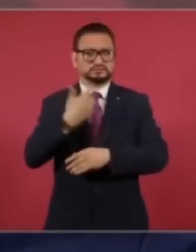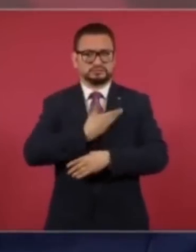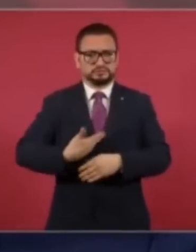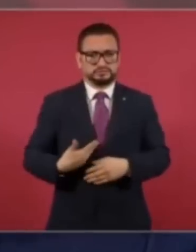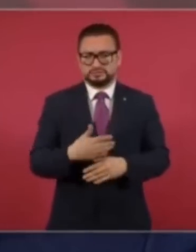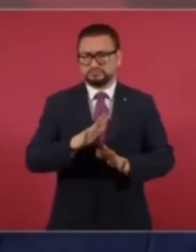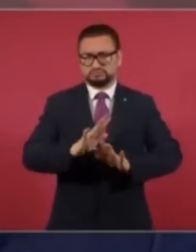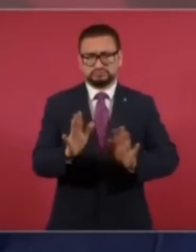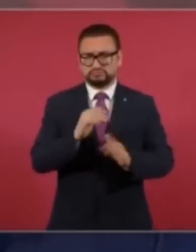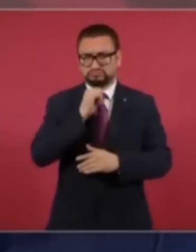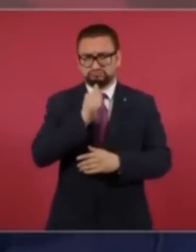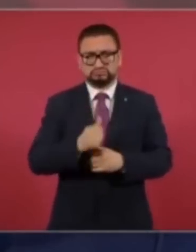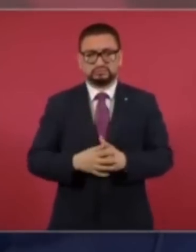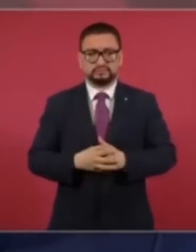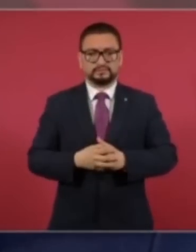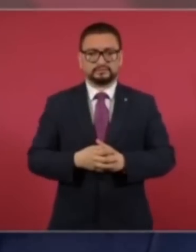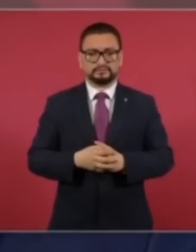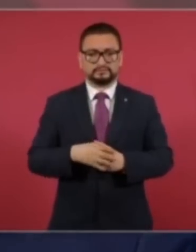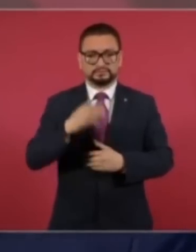los expresidentes.